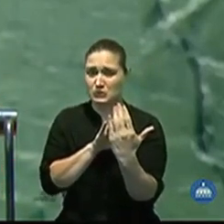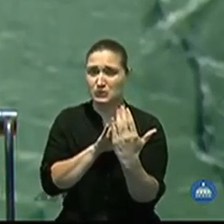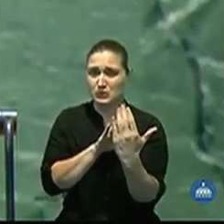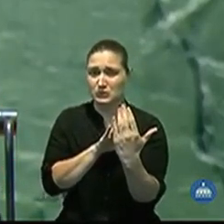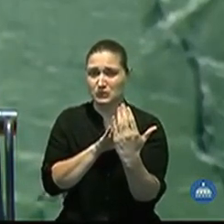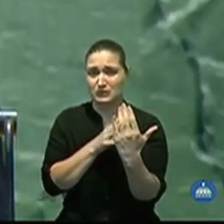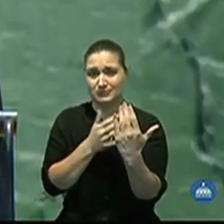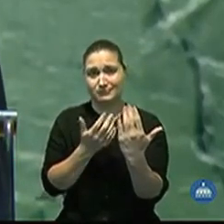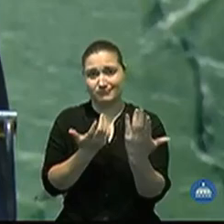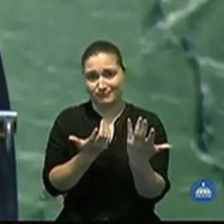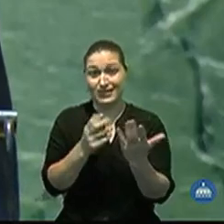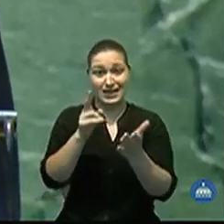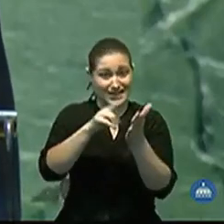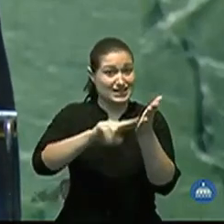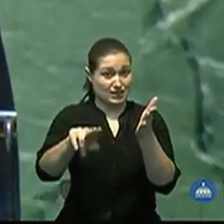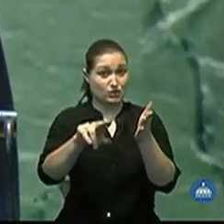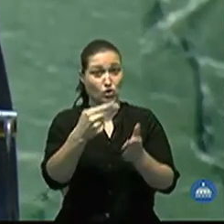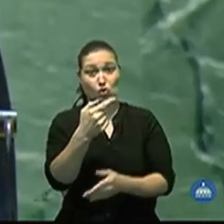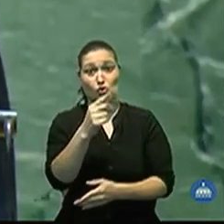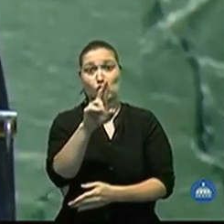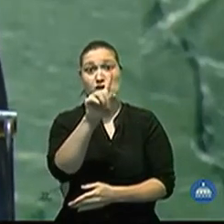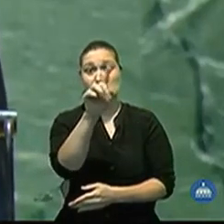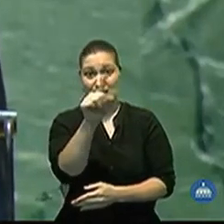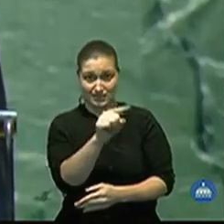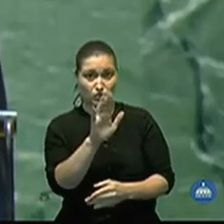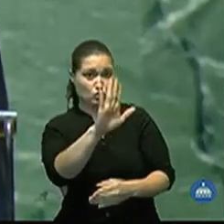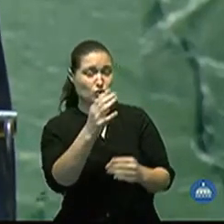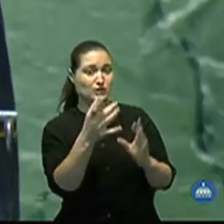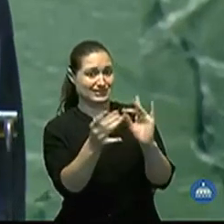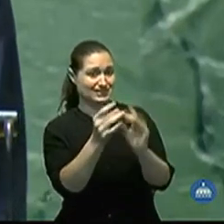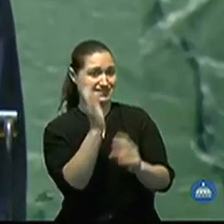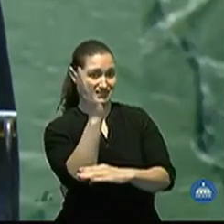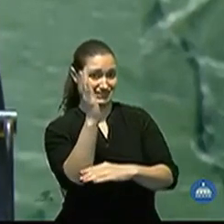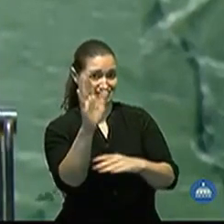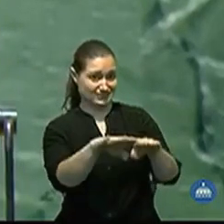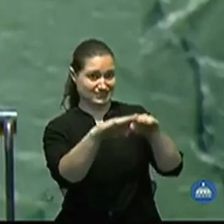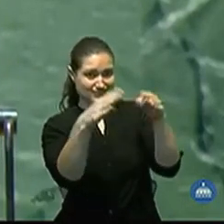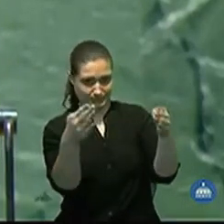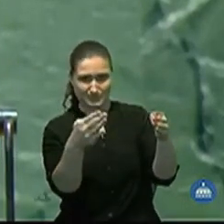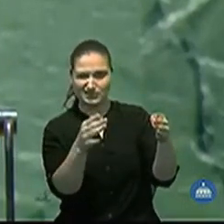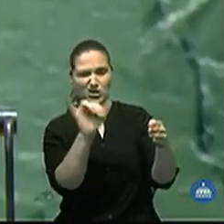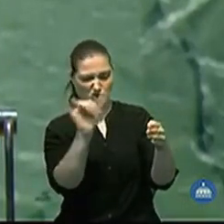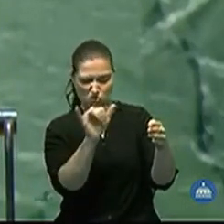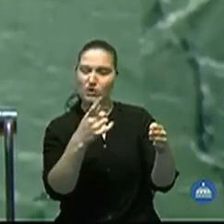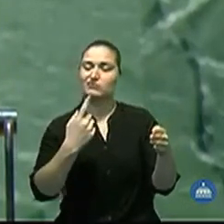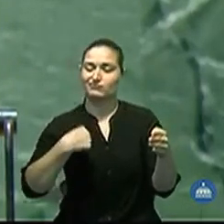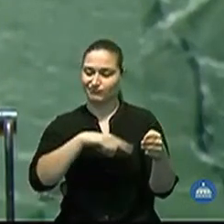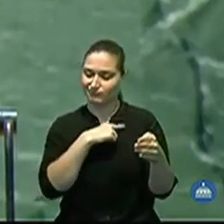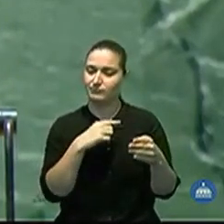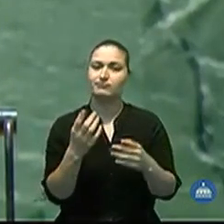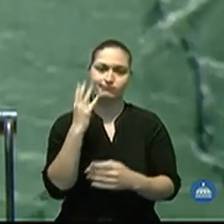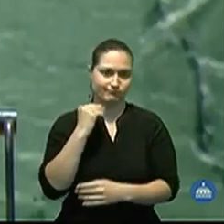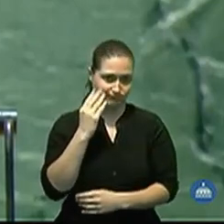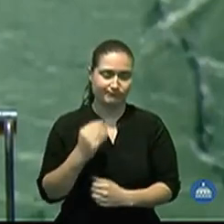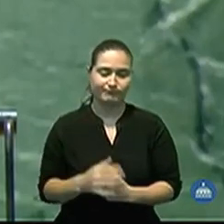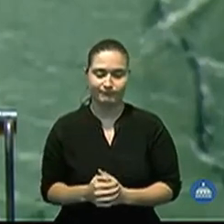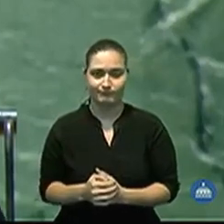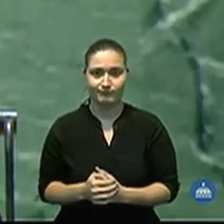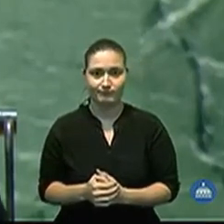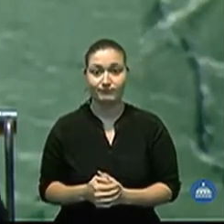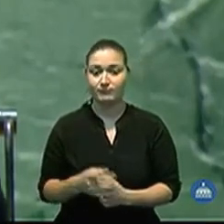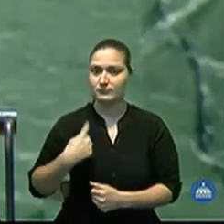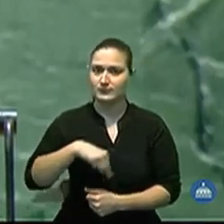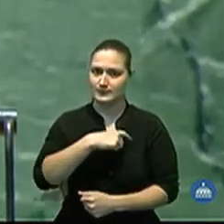como lo ha enfatizado el secretario general Guterres en su discurso de apertura. Existe un consenso generalizado de que necesitamos